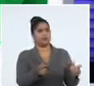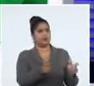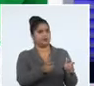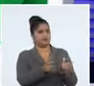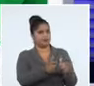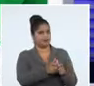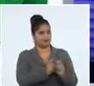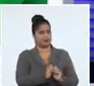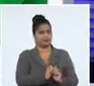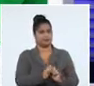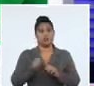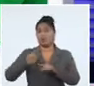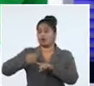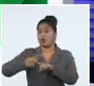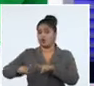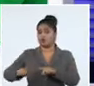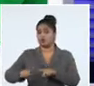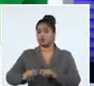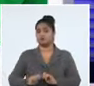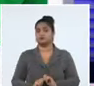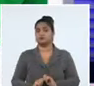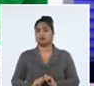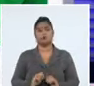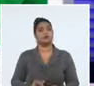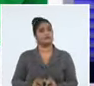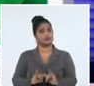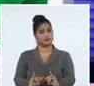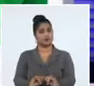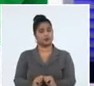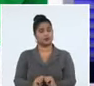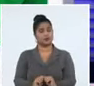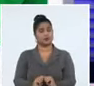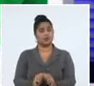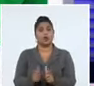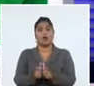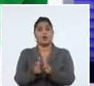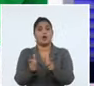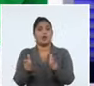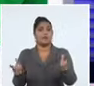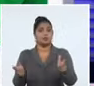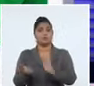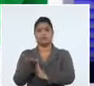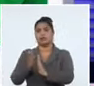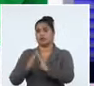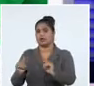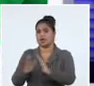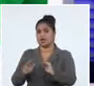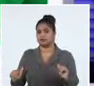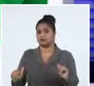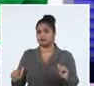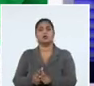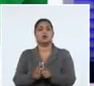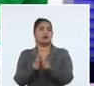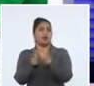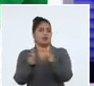otro lado, que se incremente el número de pacientes recuperados,